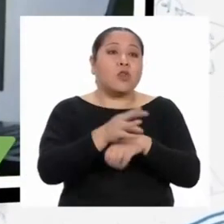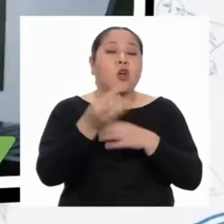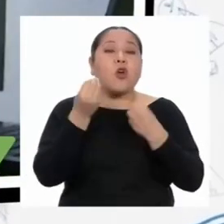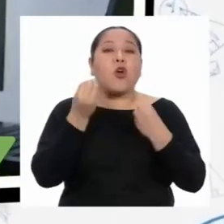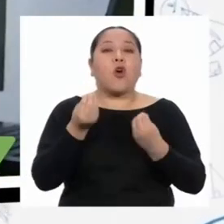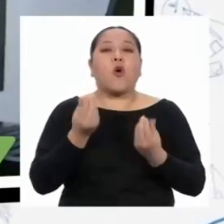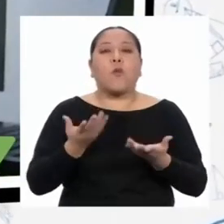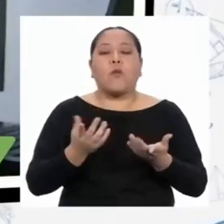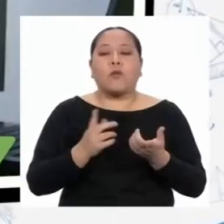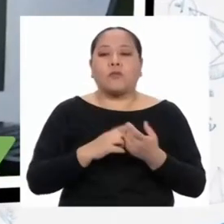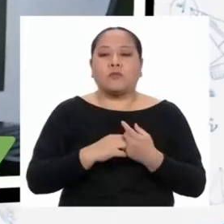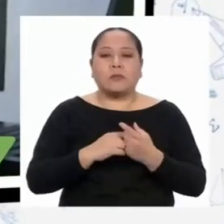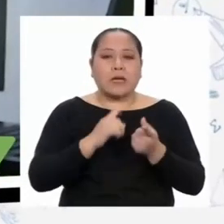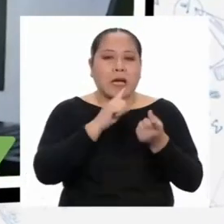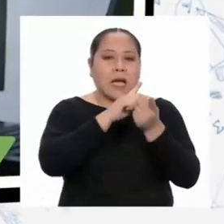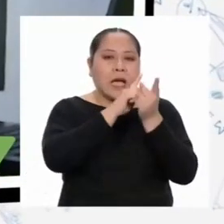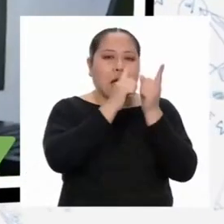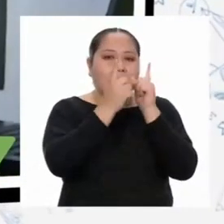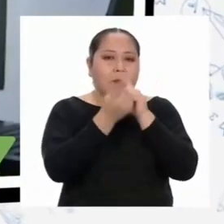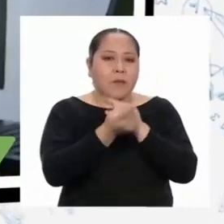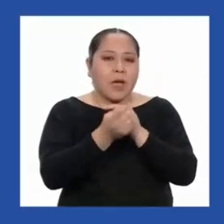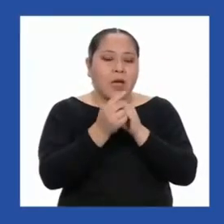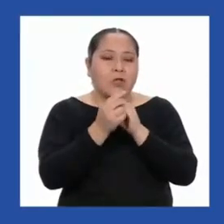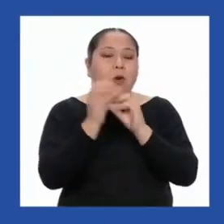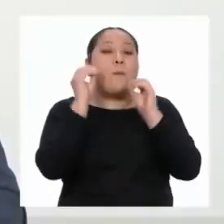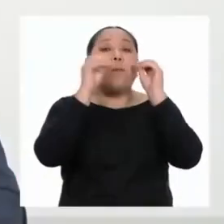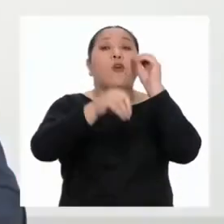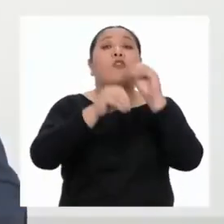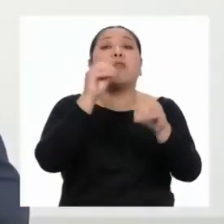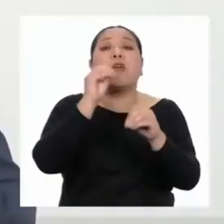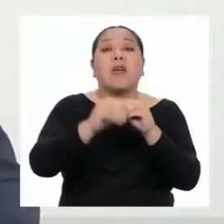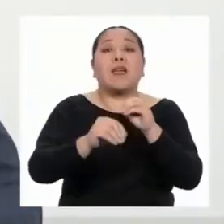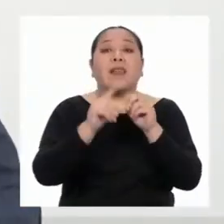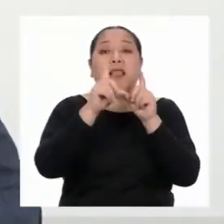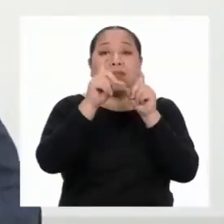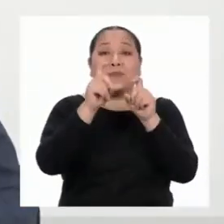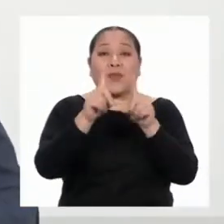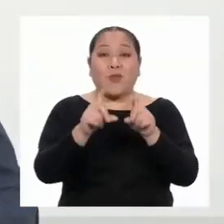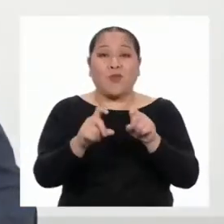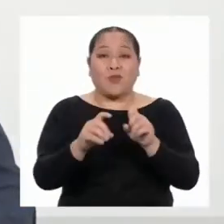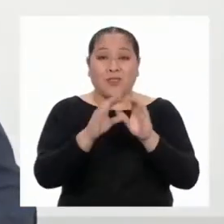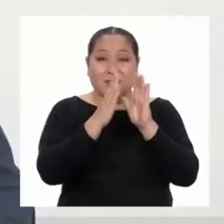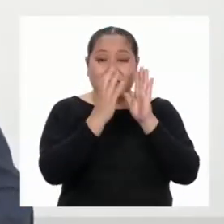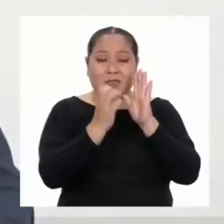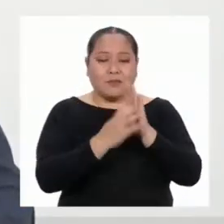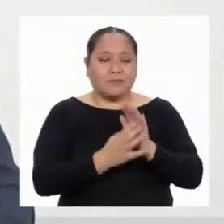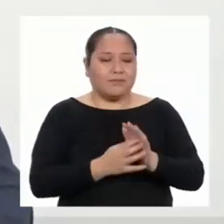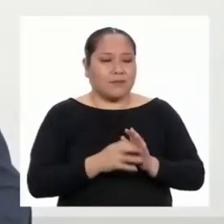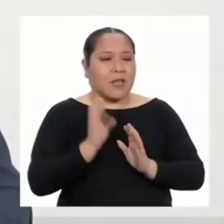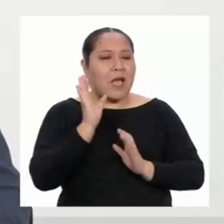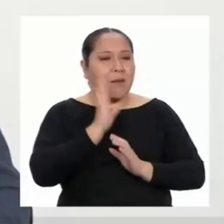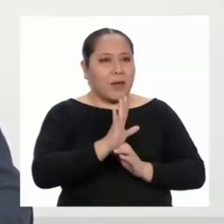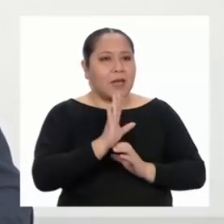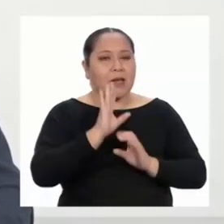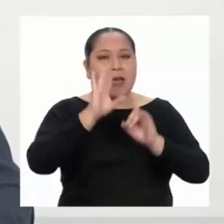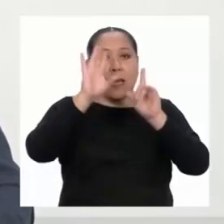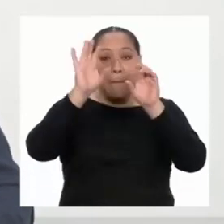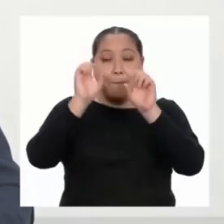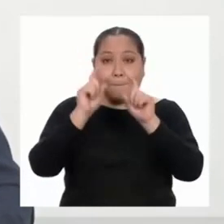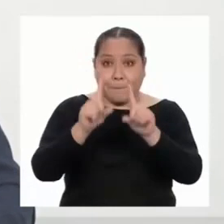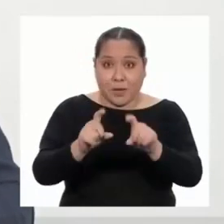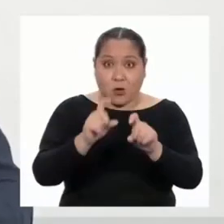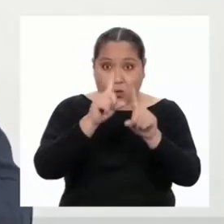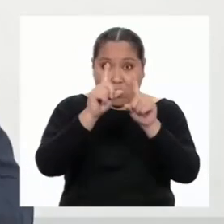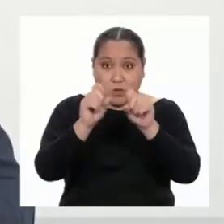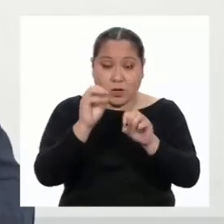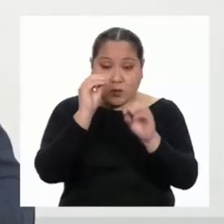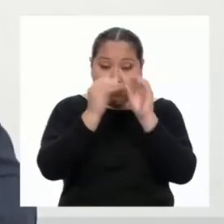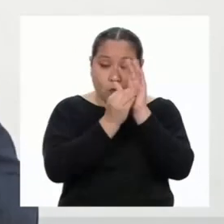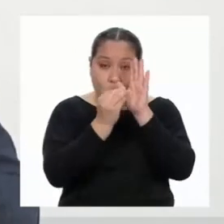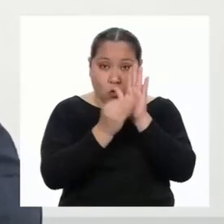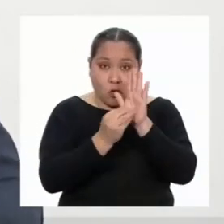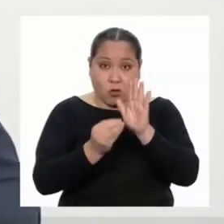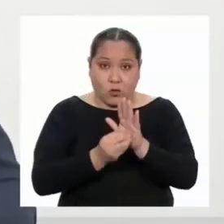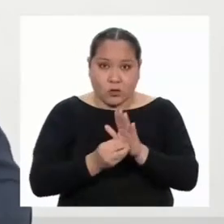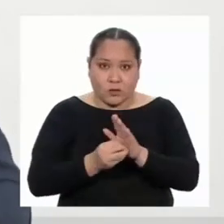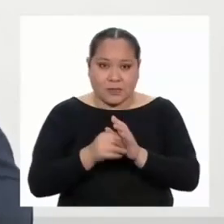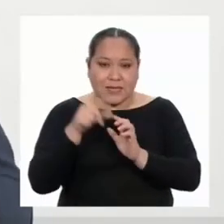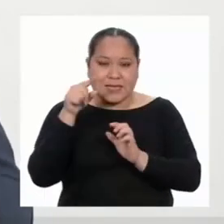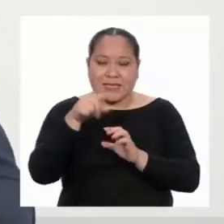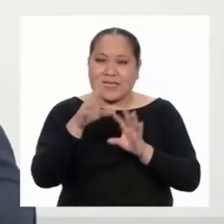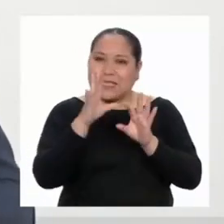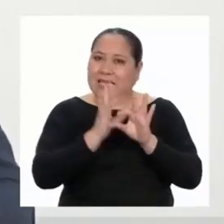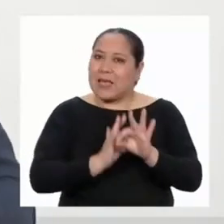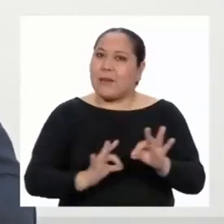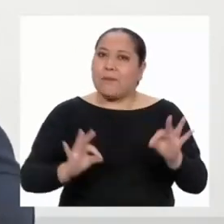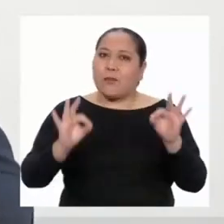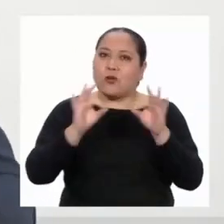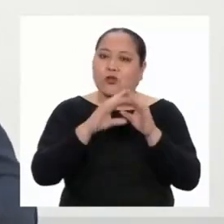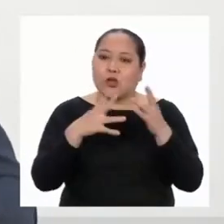cómo plantear las preguntas en nuestras encuestas. A ver, las preguntas que apliquen en sus encuestas deben ser muy